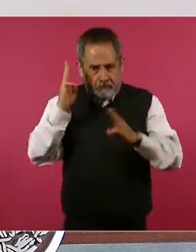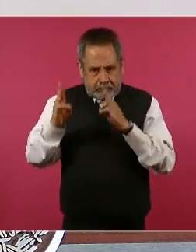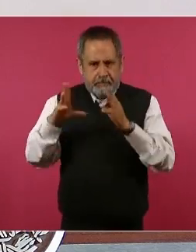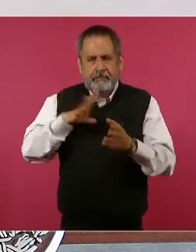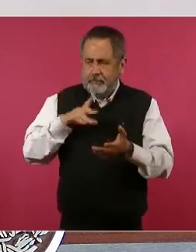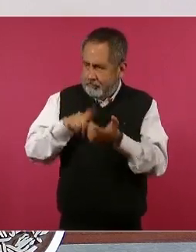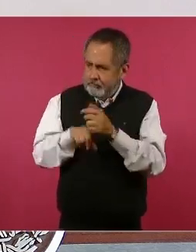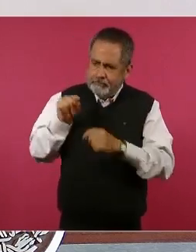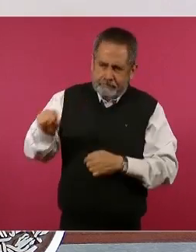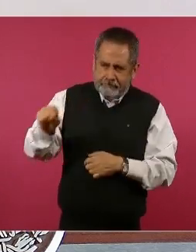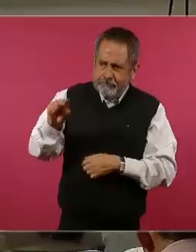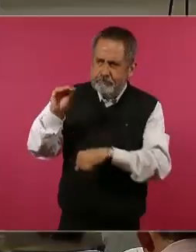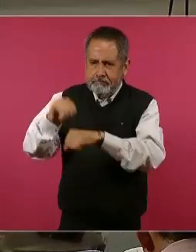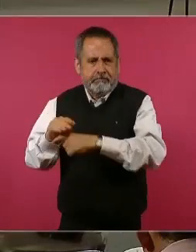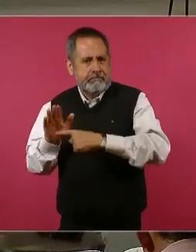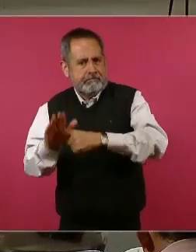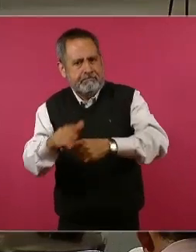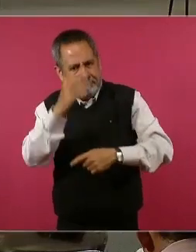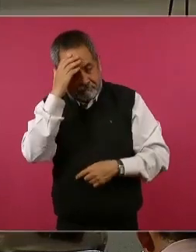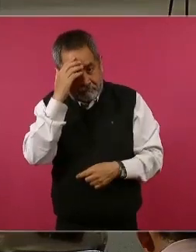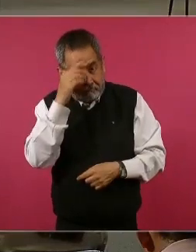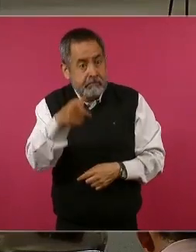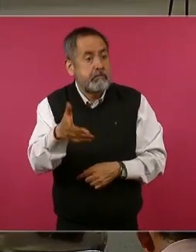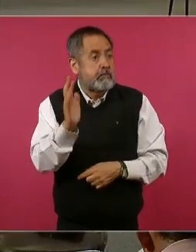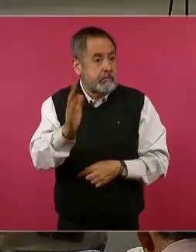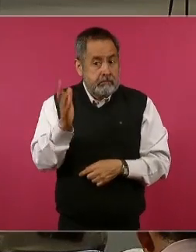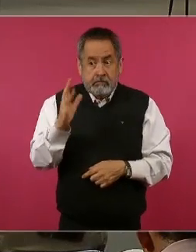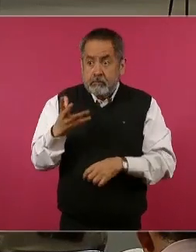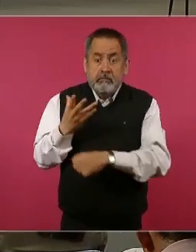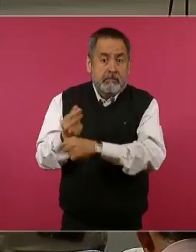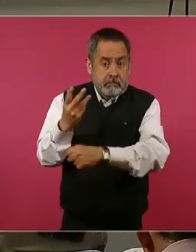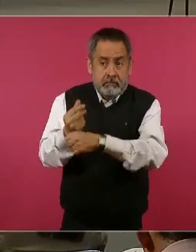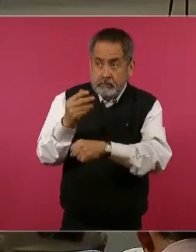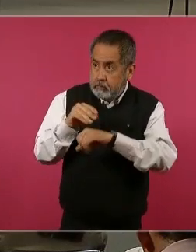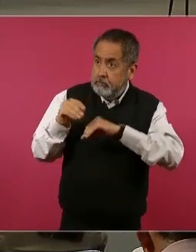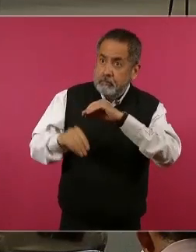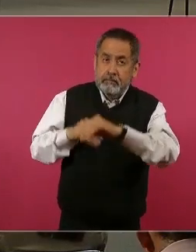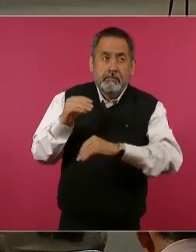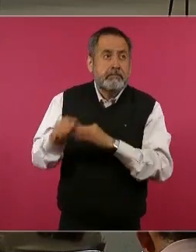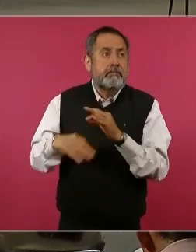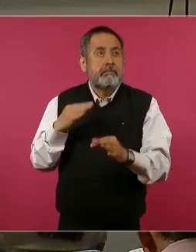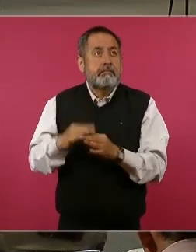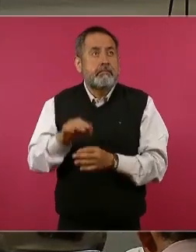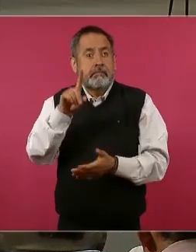en restauración, en diferente momento del proceso restaurativo,